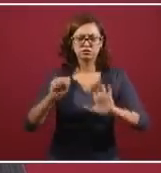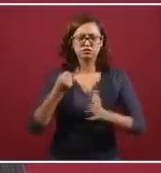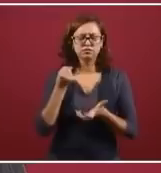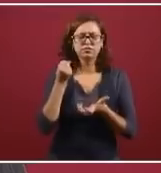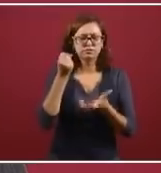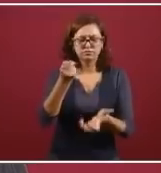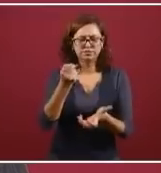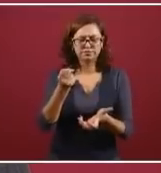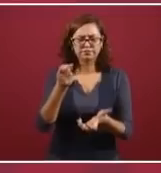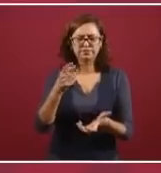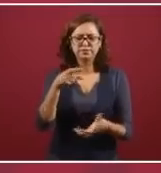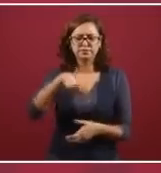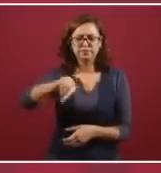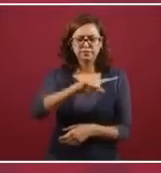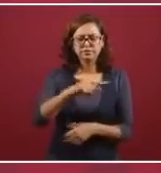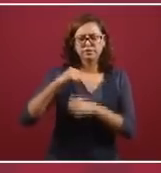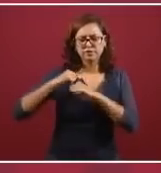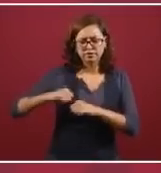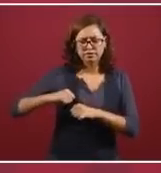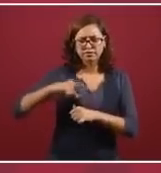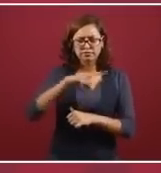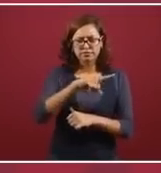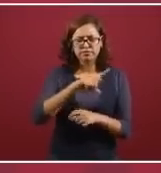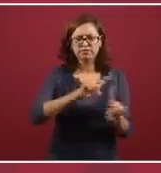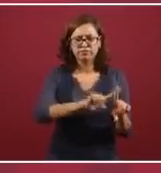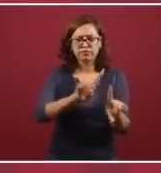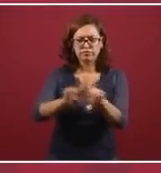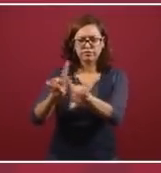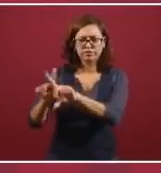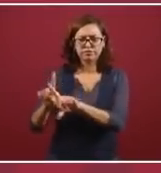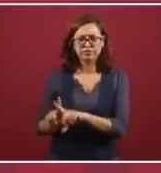autónomos, por ejemplo, el Poder